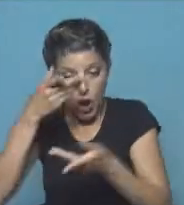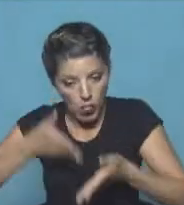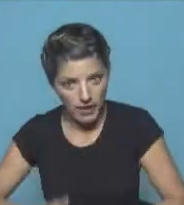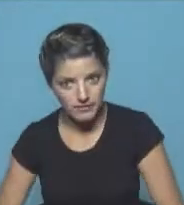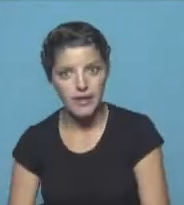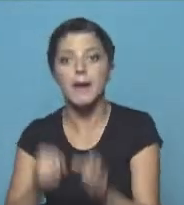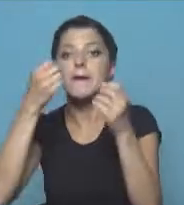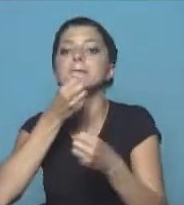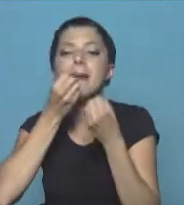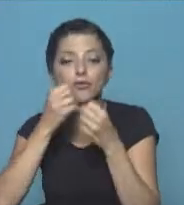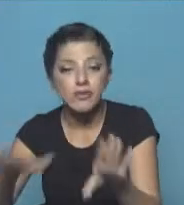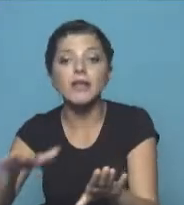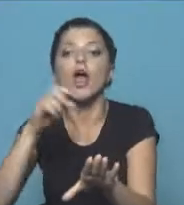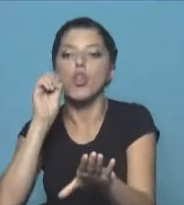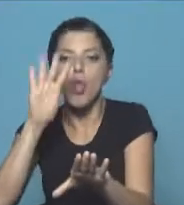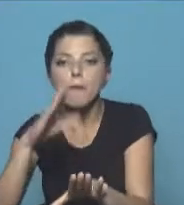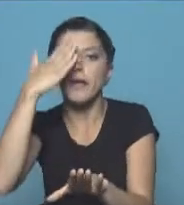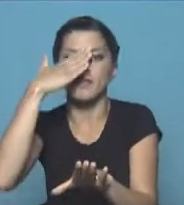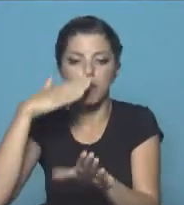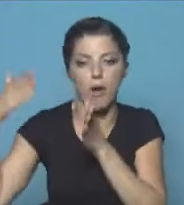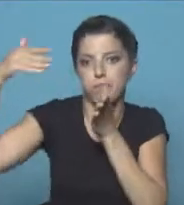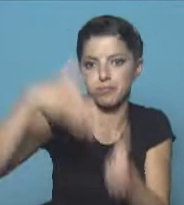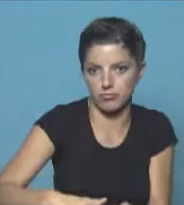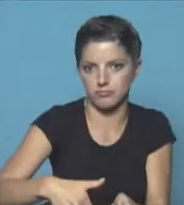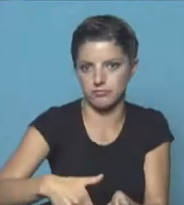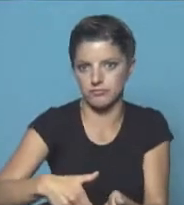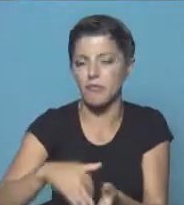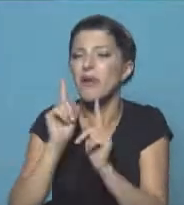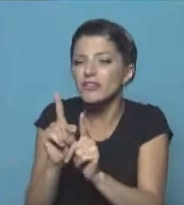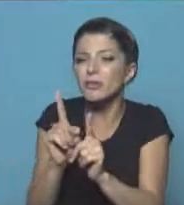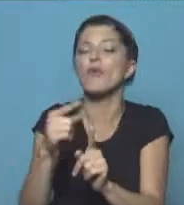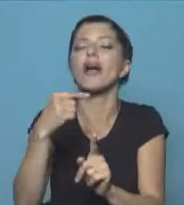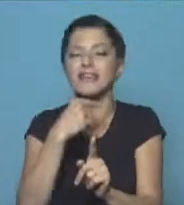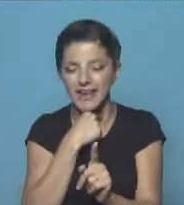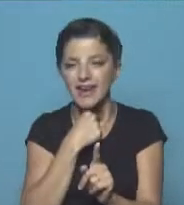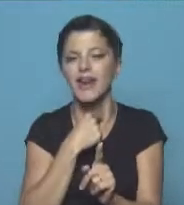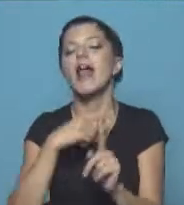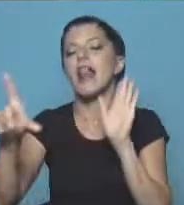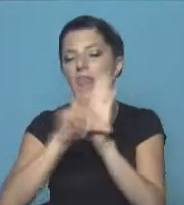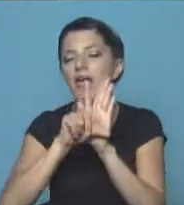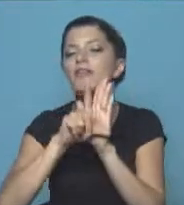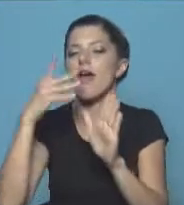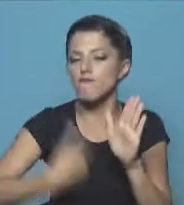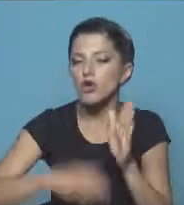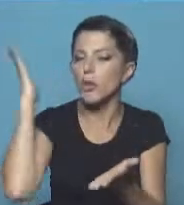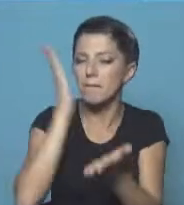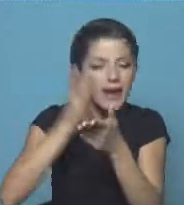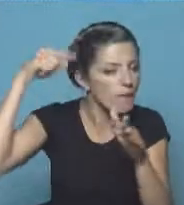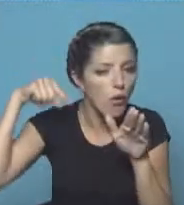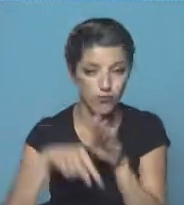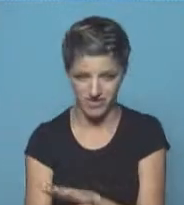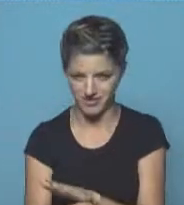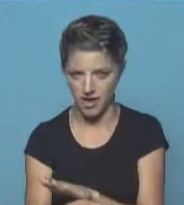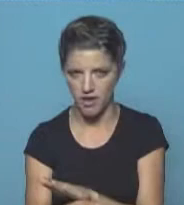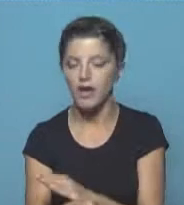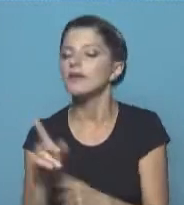nombre. Ese es el origen, ese es el motivo por el cual quieren penalizar aún más el aborto. Es decir, que vaya, sea